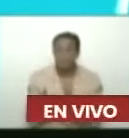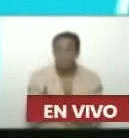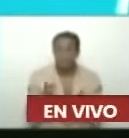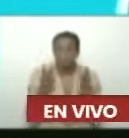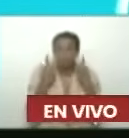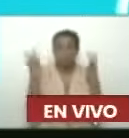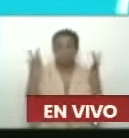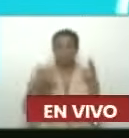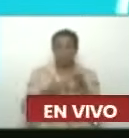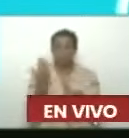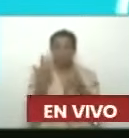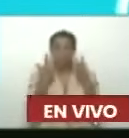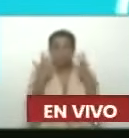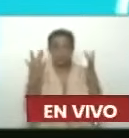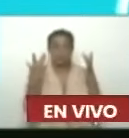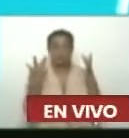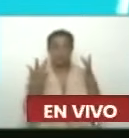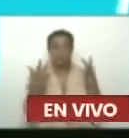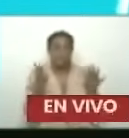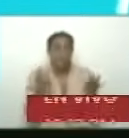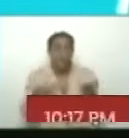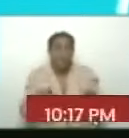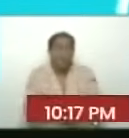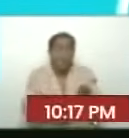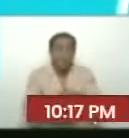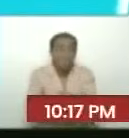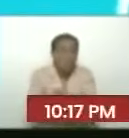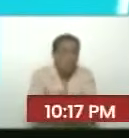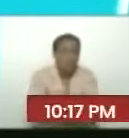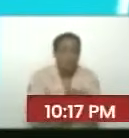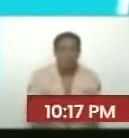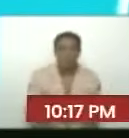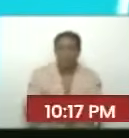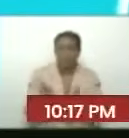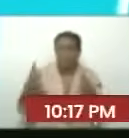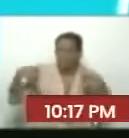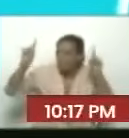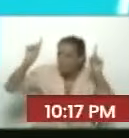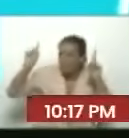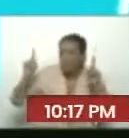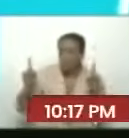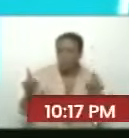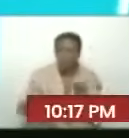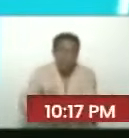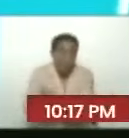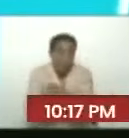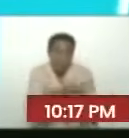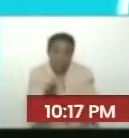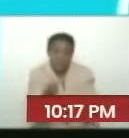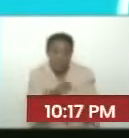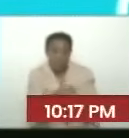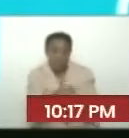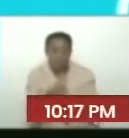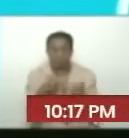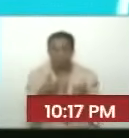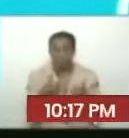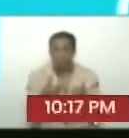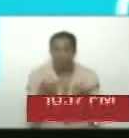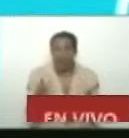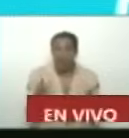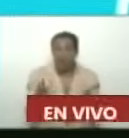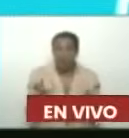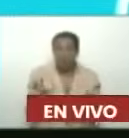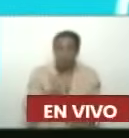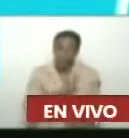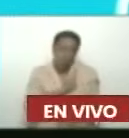hay fenómenos. Así como Maradona y Messi son fenómenos del fútbol. Nosotros